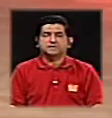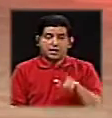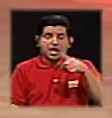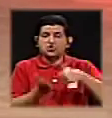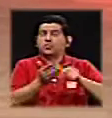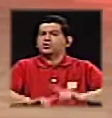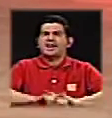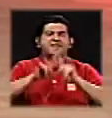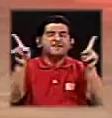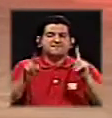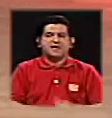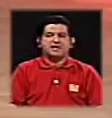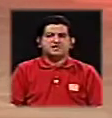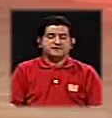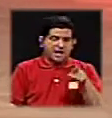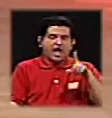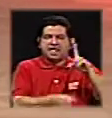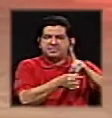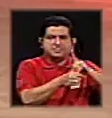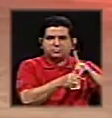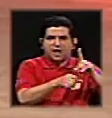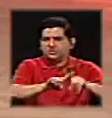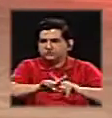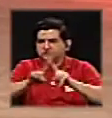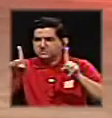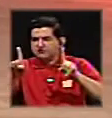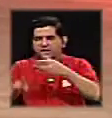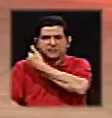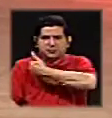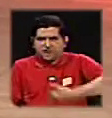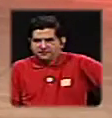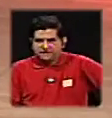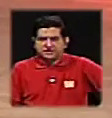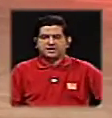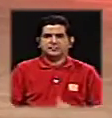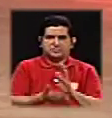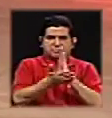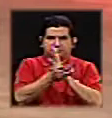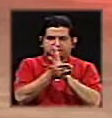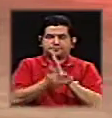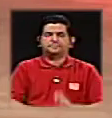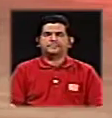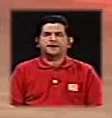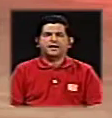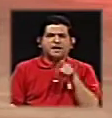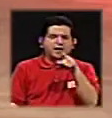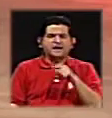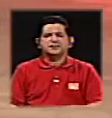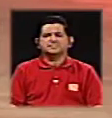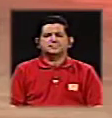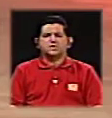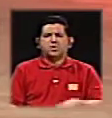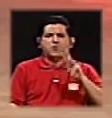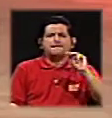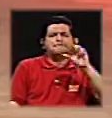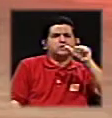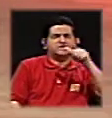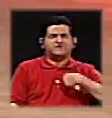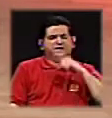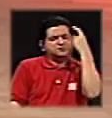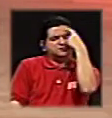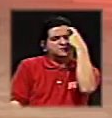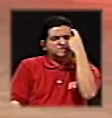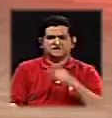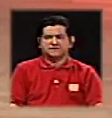votaría distinto entre una papeleta de diputados y presidente. ¿En ese sentido, Montserrat, uno podría pensar